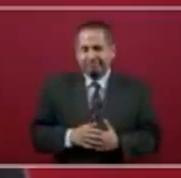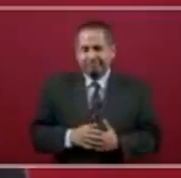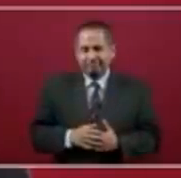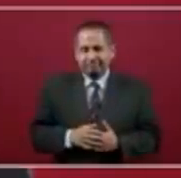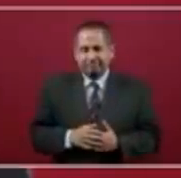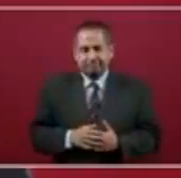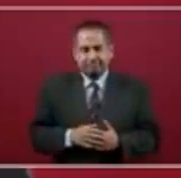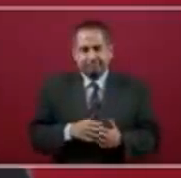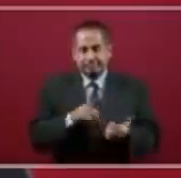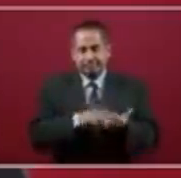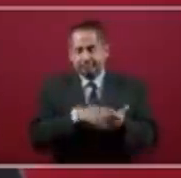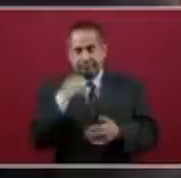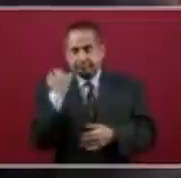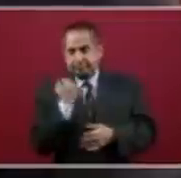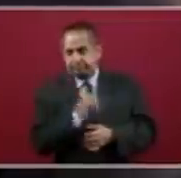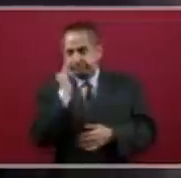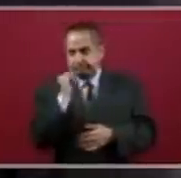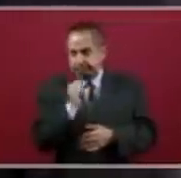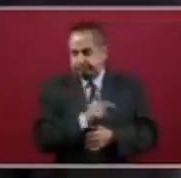absurda,